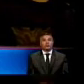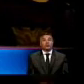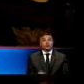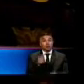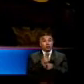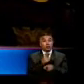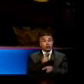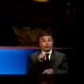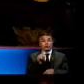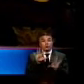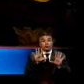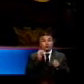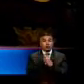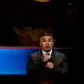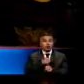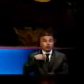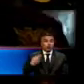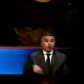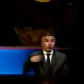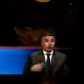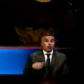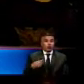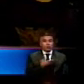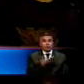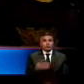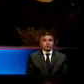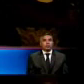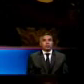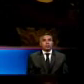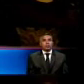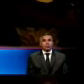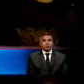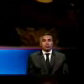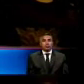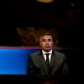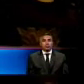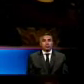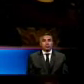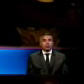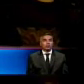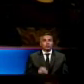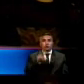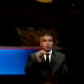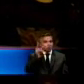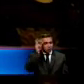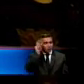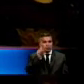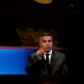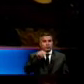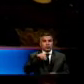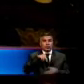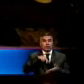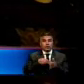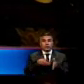fruto de su trabajo diario y bien ganado. No creo que el